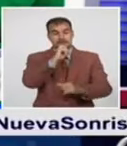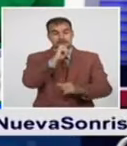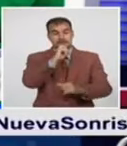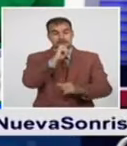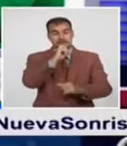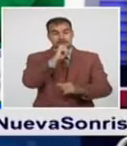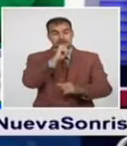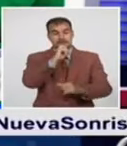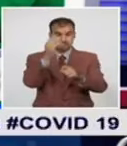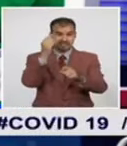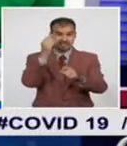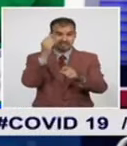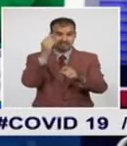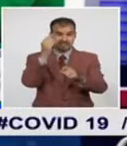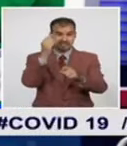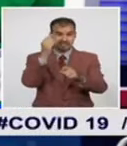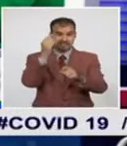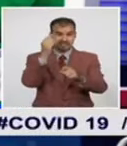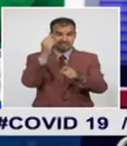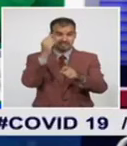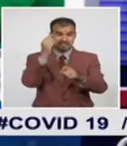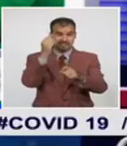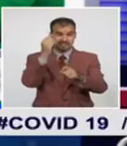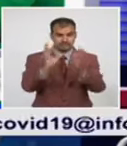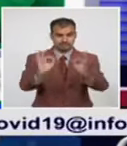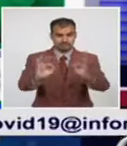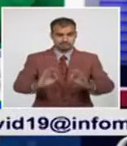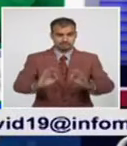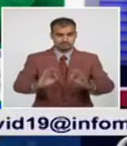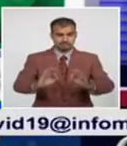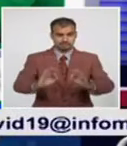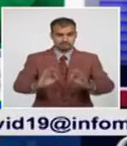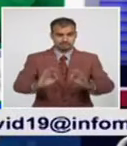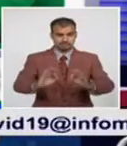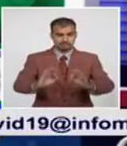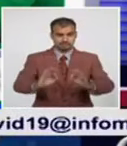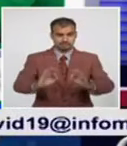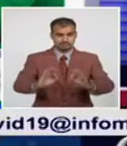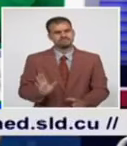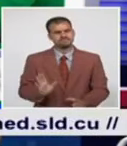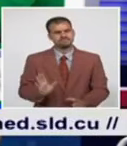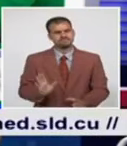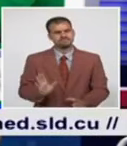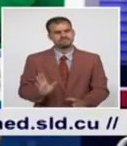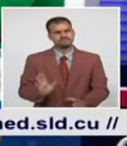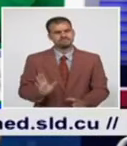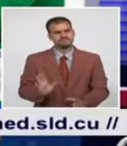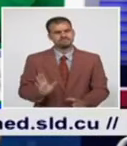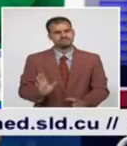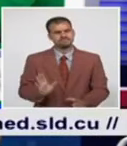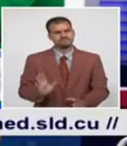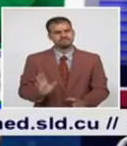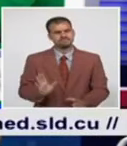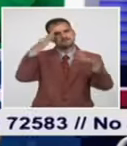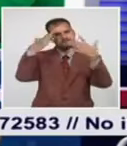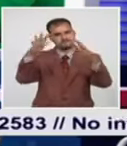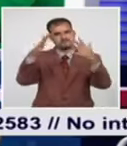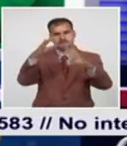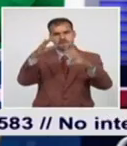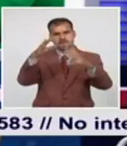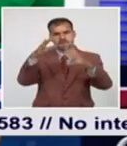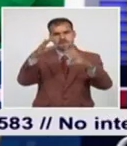enfermedad. Me disculpan, quería comenzar felicitando, agradeciendo al periodista cubano, Premio